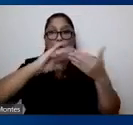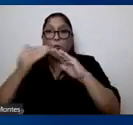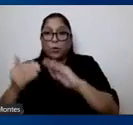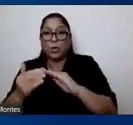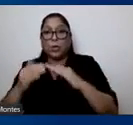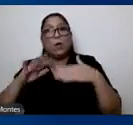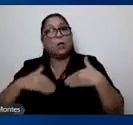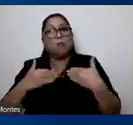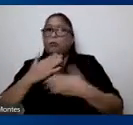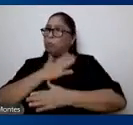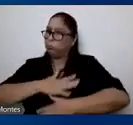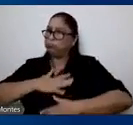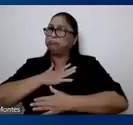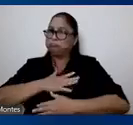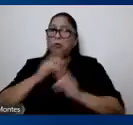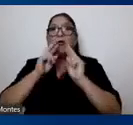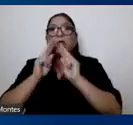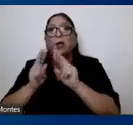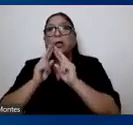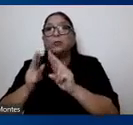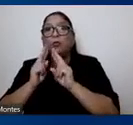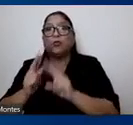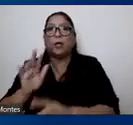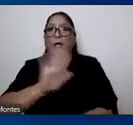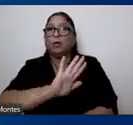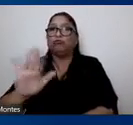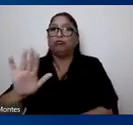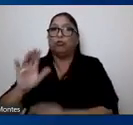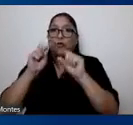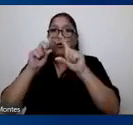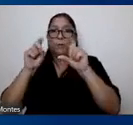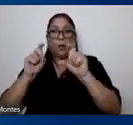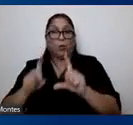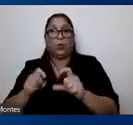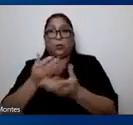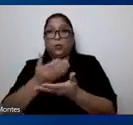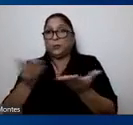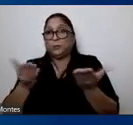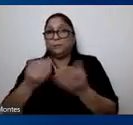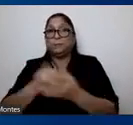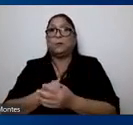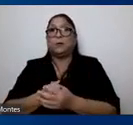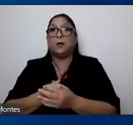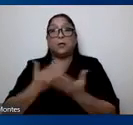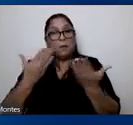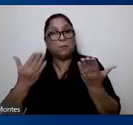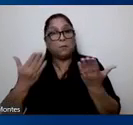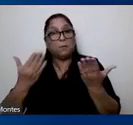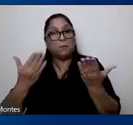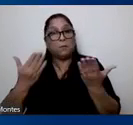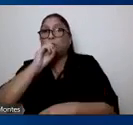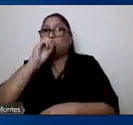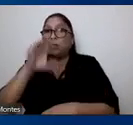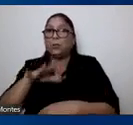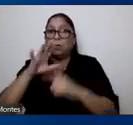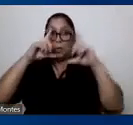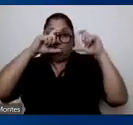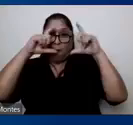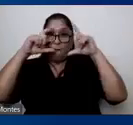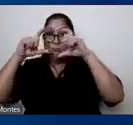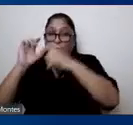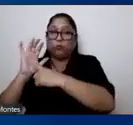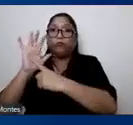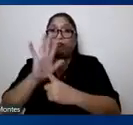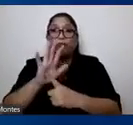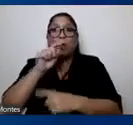podemos gustosamente responderles a sus preguntas e interrogantes. También hay que mencionar de que la muestra fotográfica